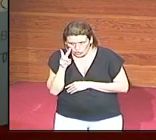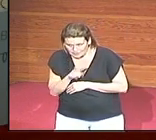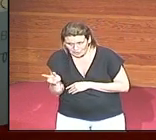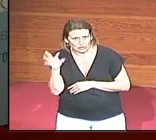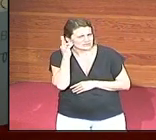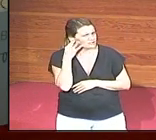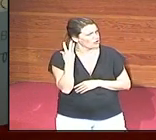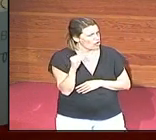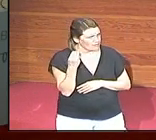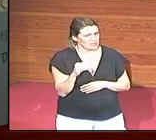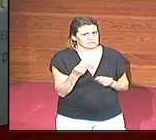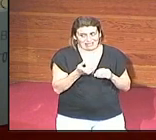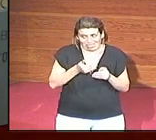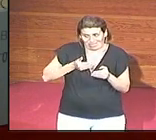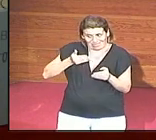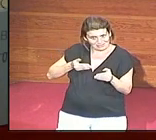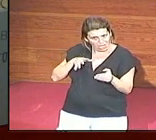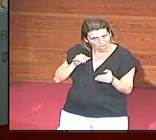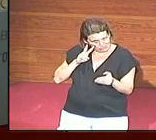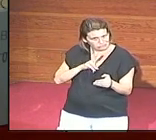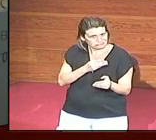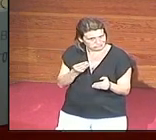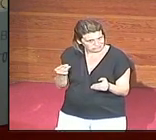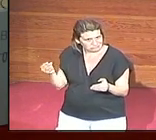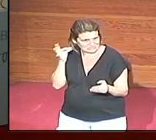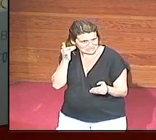chicas jóvenes ahí detrás, ¿verdad? Es decir,